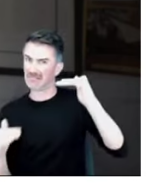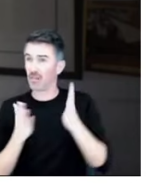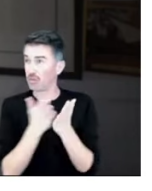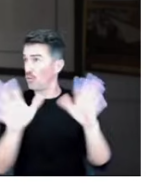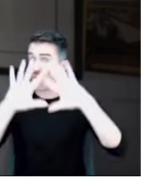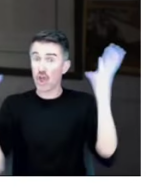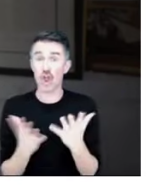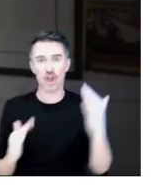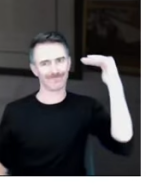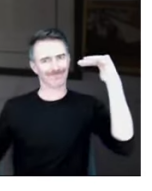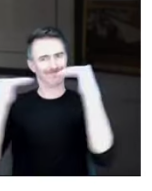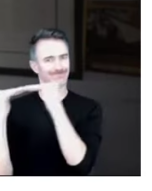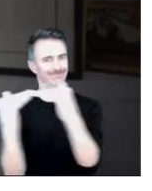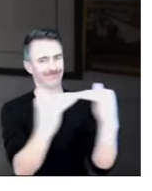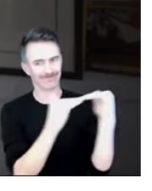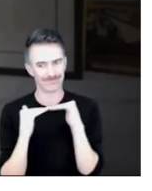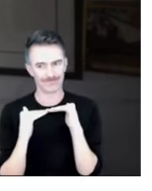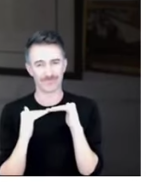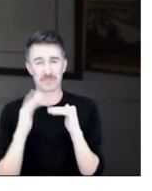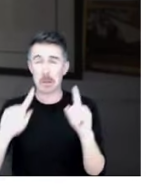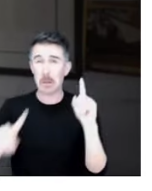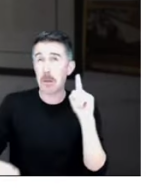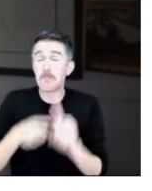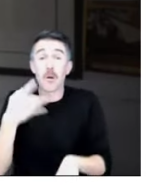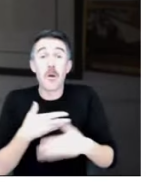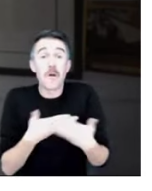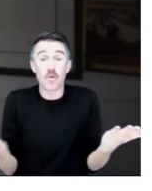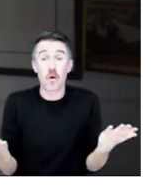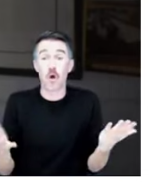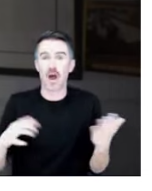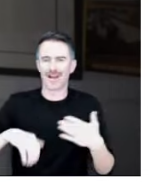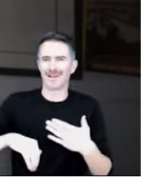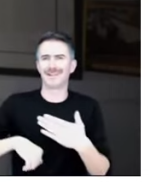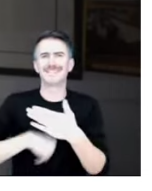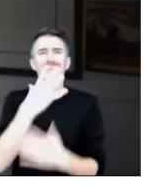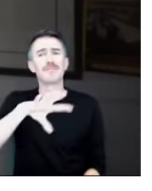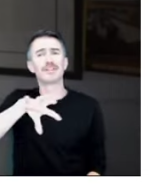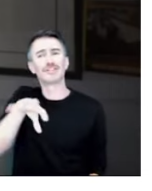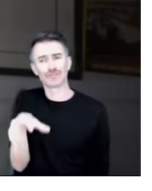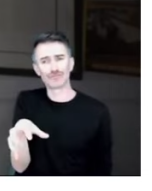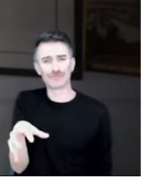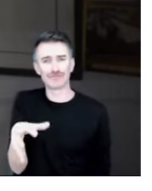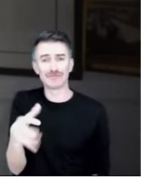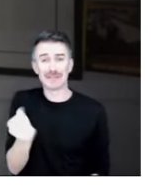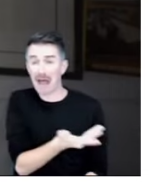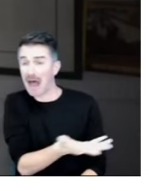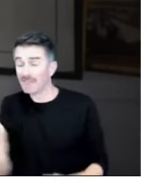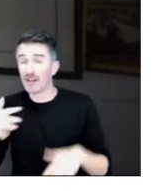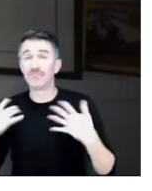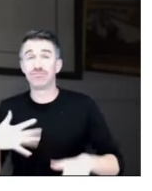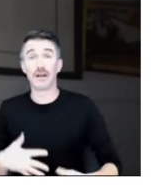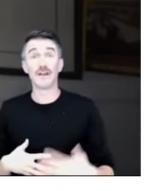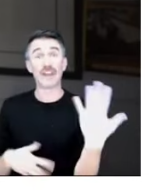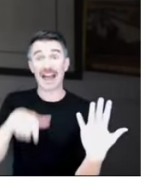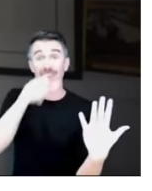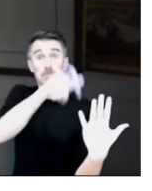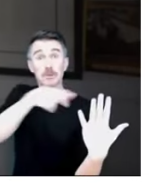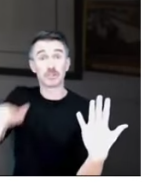This is particularly important in developing countries, which are home to 4 out of every 5 people with disabilities.